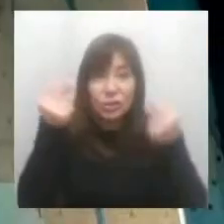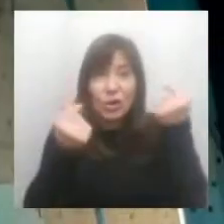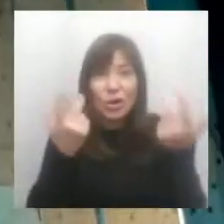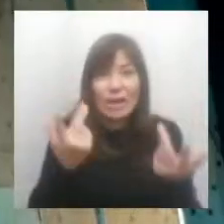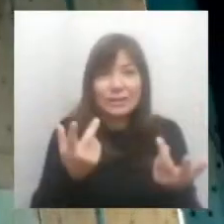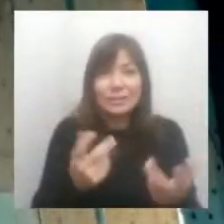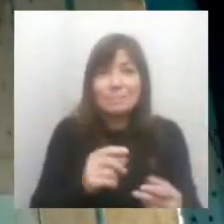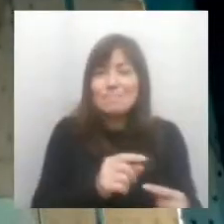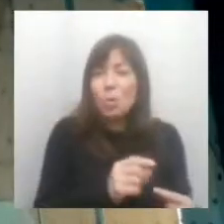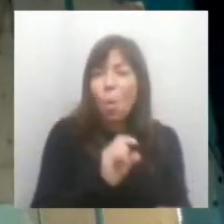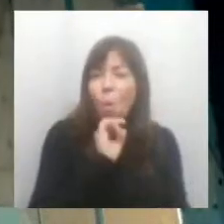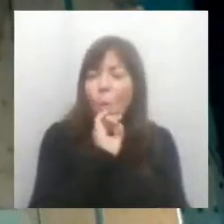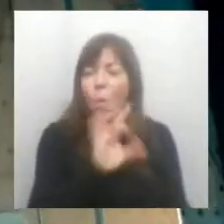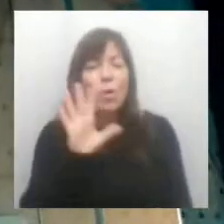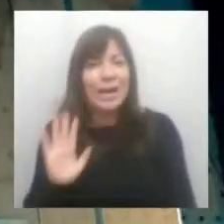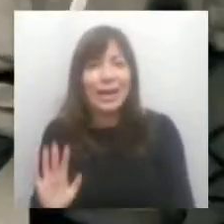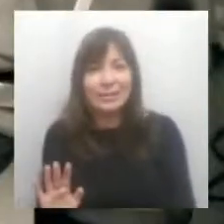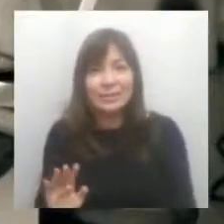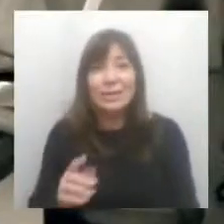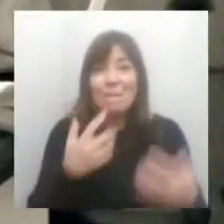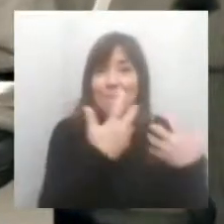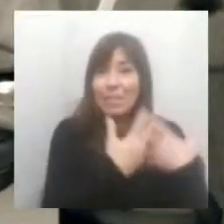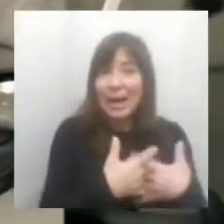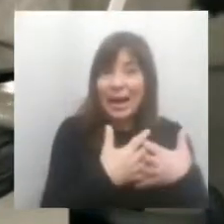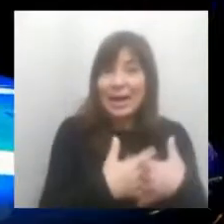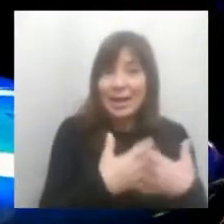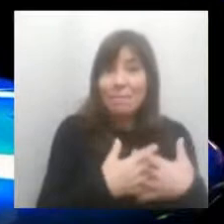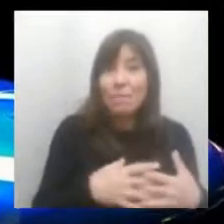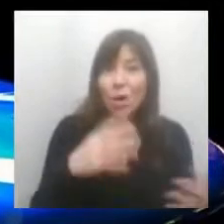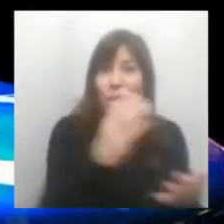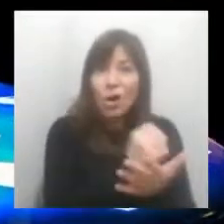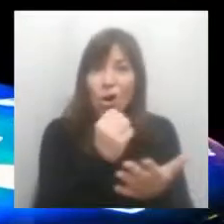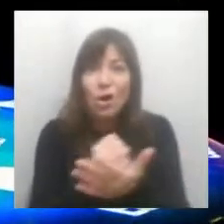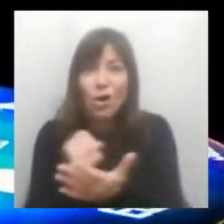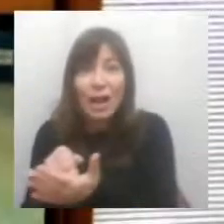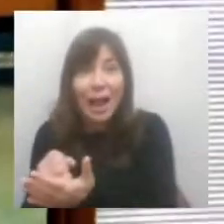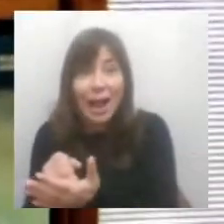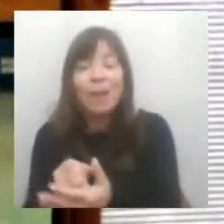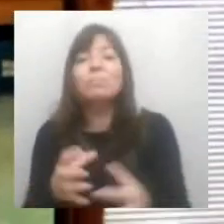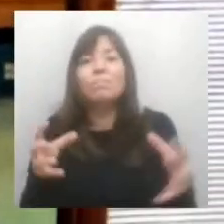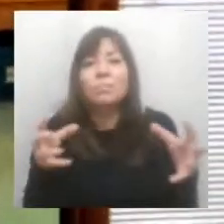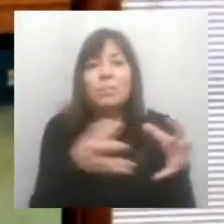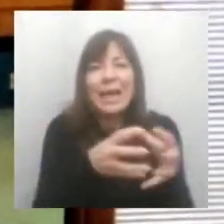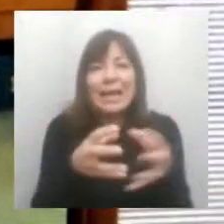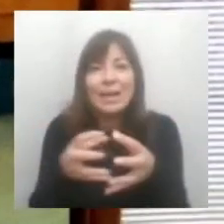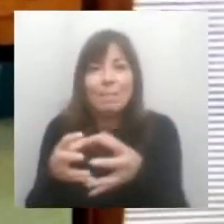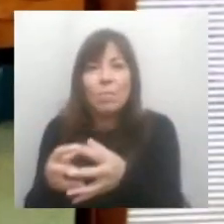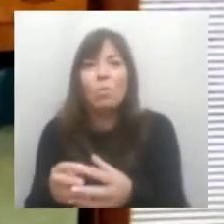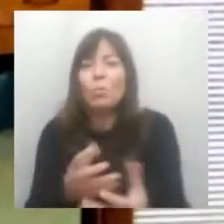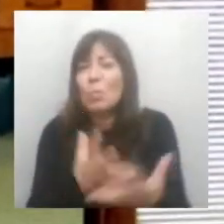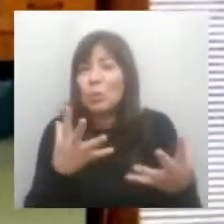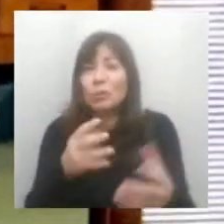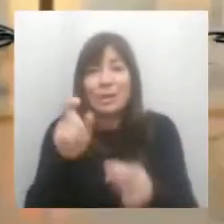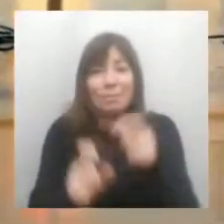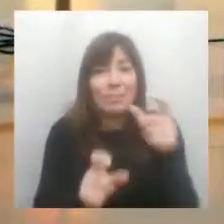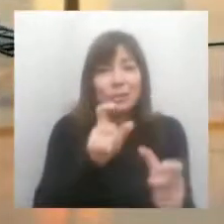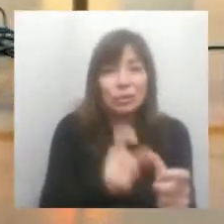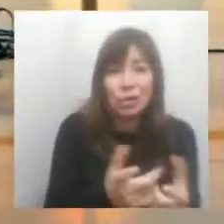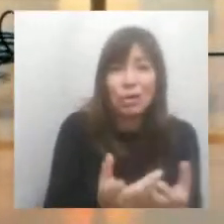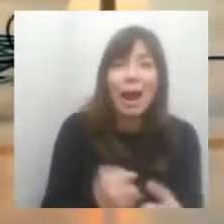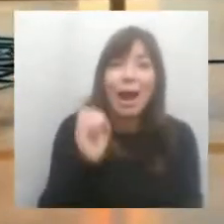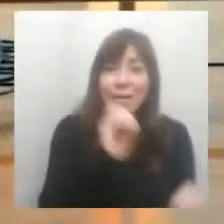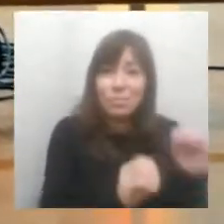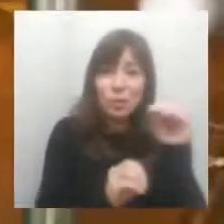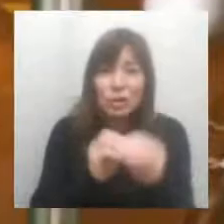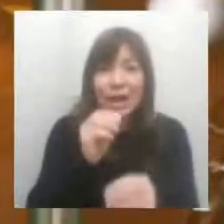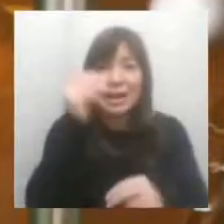mecanismos por los cuales se consigue el objetivo final involucra a varias personas. Montar salas, recondicionar módulos, aportar a la creación de